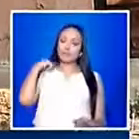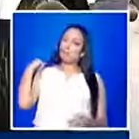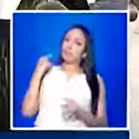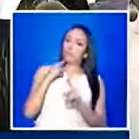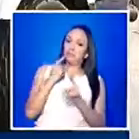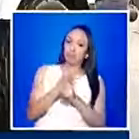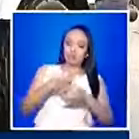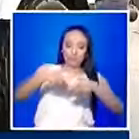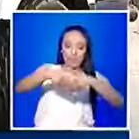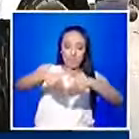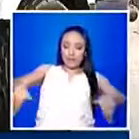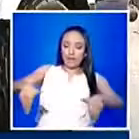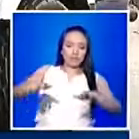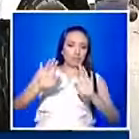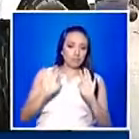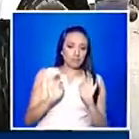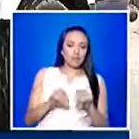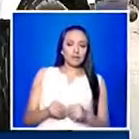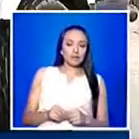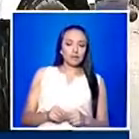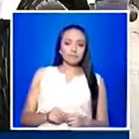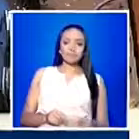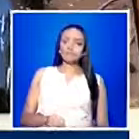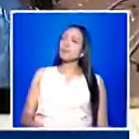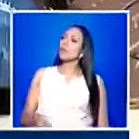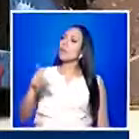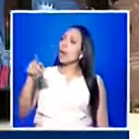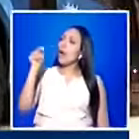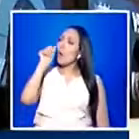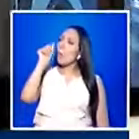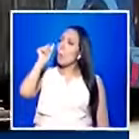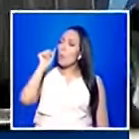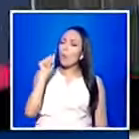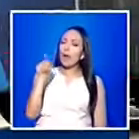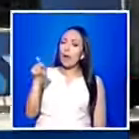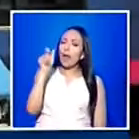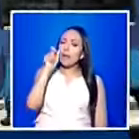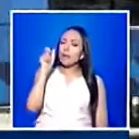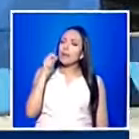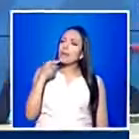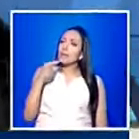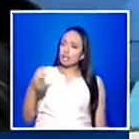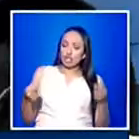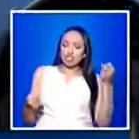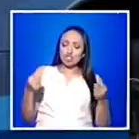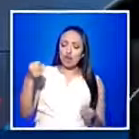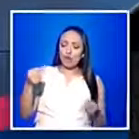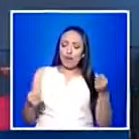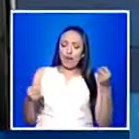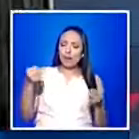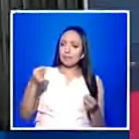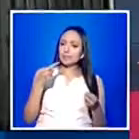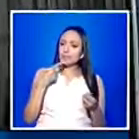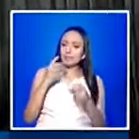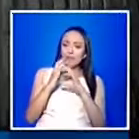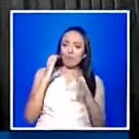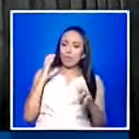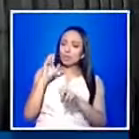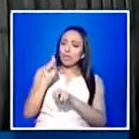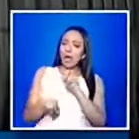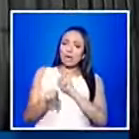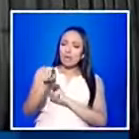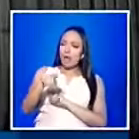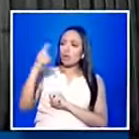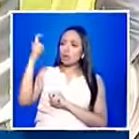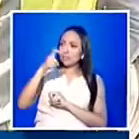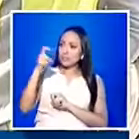quedara en media vía. Bueno, ayer ya incluso varios choferes estaban denunciando que las unidades no están en un buen estado y piden el